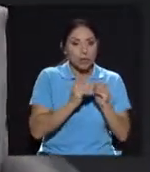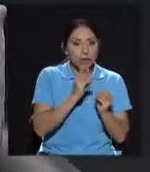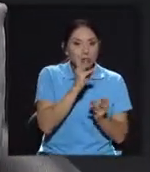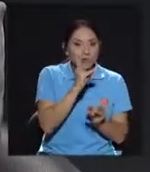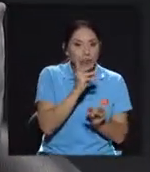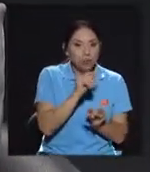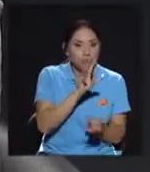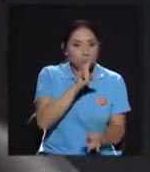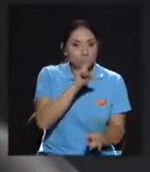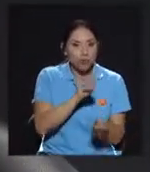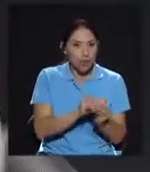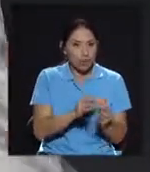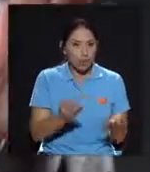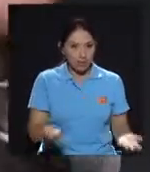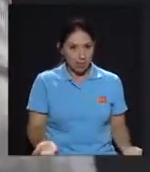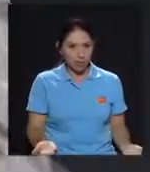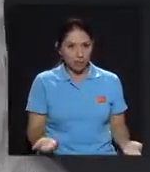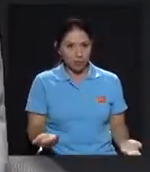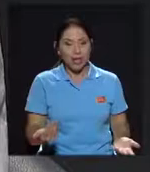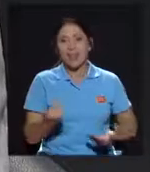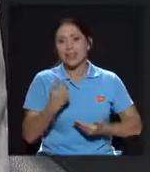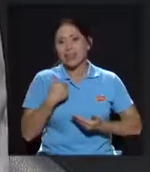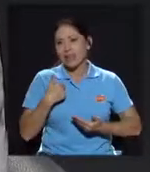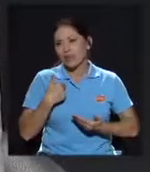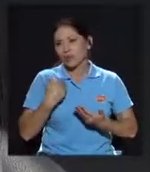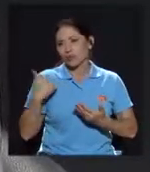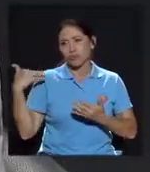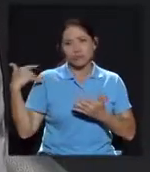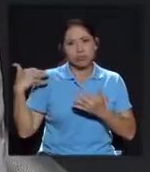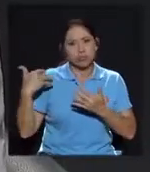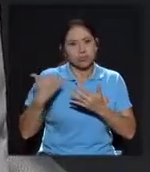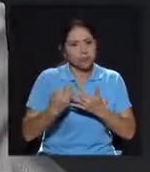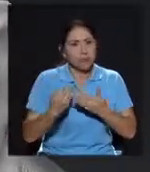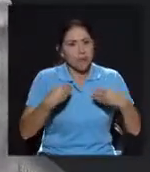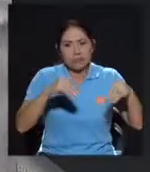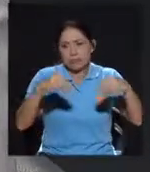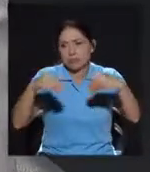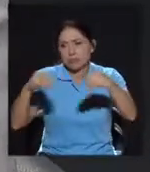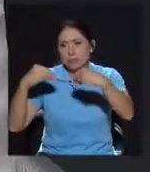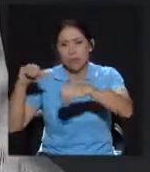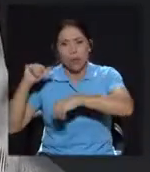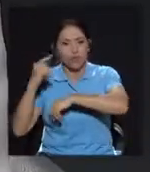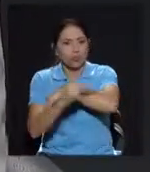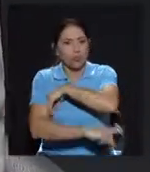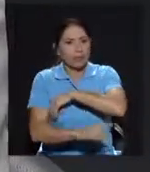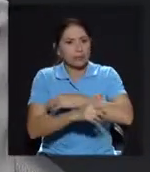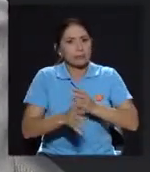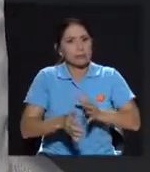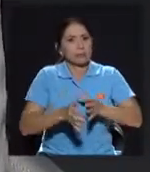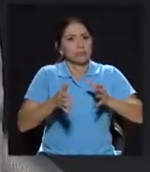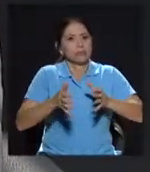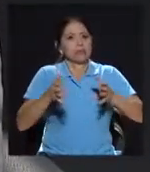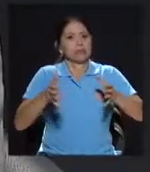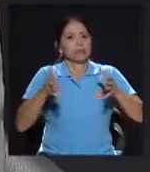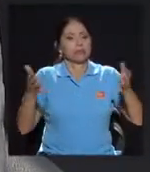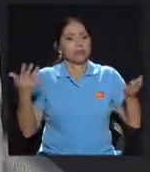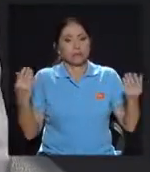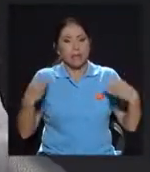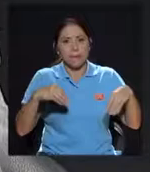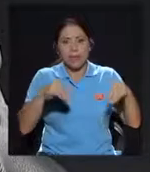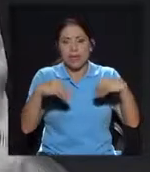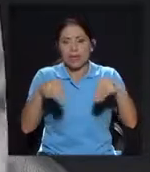tenemos todo este periodo hemos tenido exportaciones crecientes exportaciones que han crecido